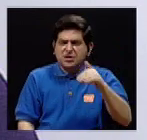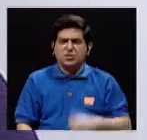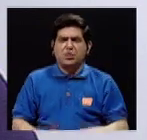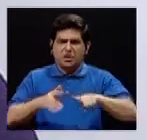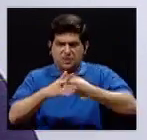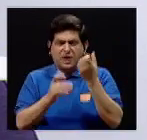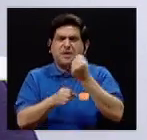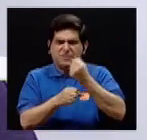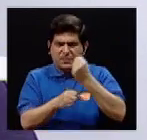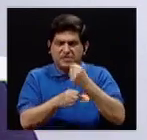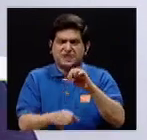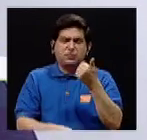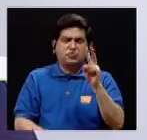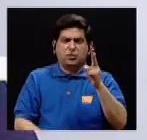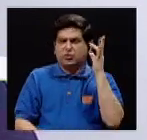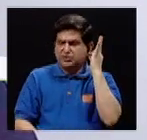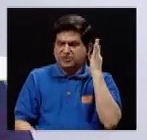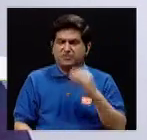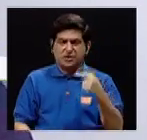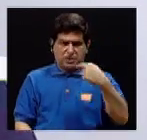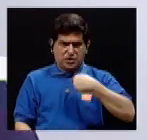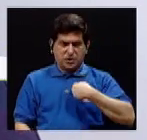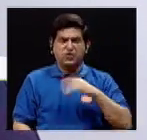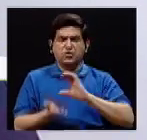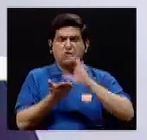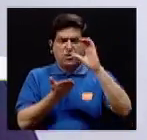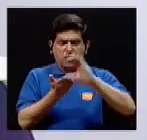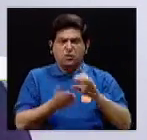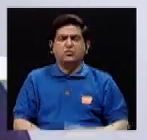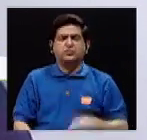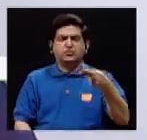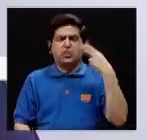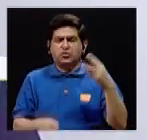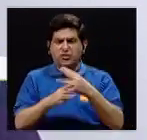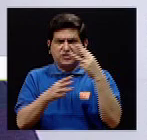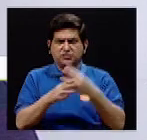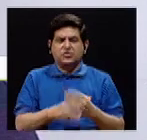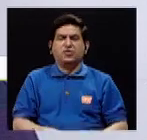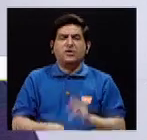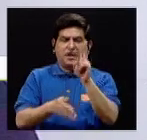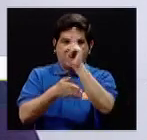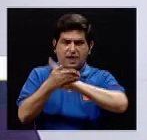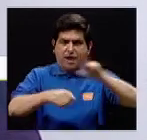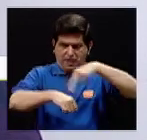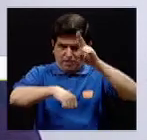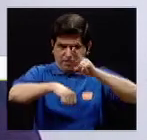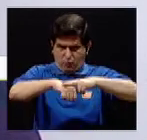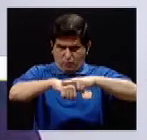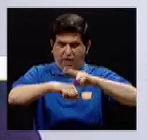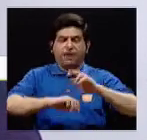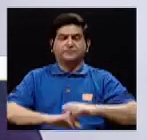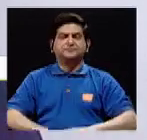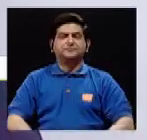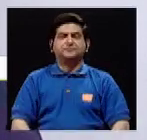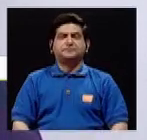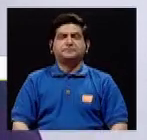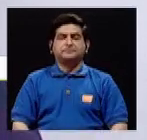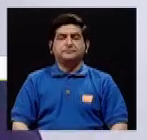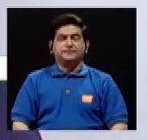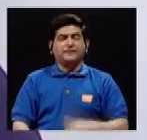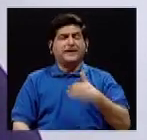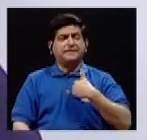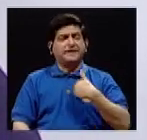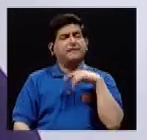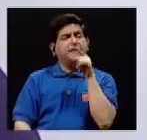por ahí comenzamos a trabajar otra compañera y yo a través de un curso de historia de la matemática í en la Universidad Nacional e